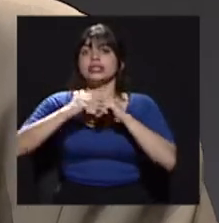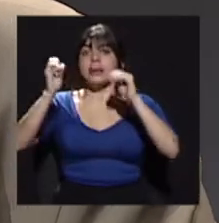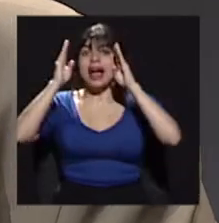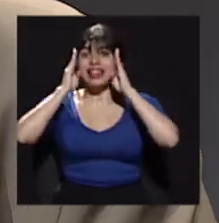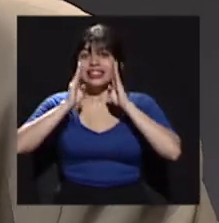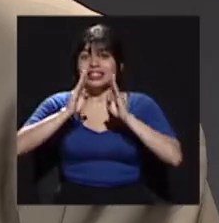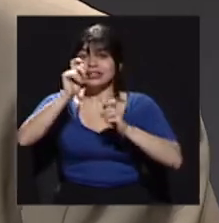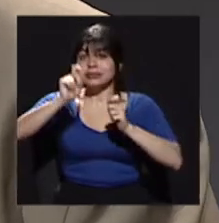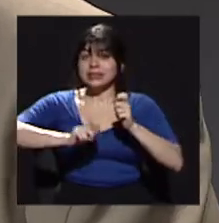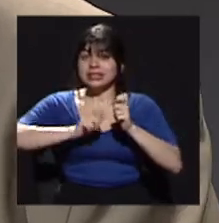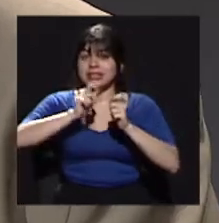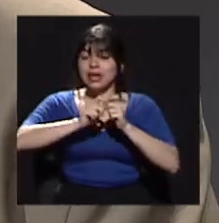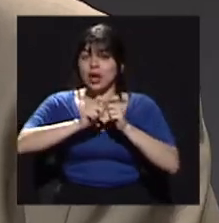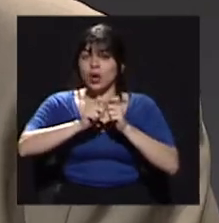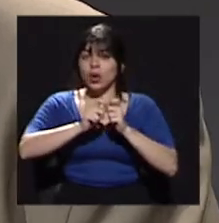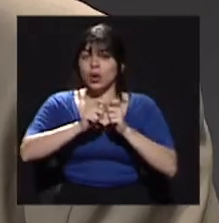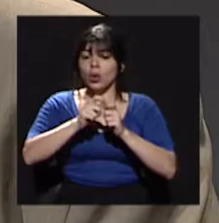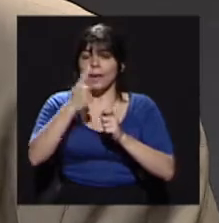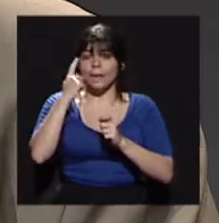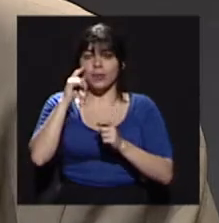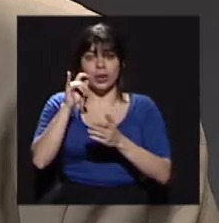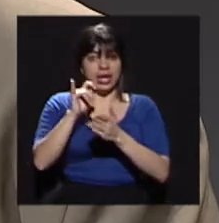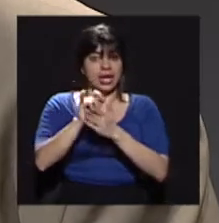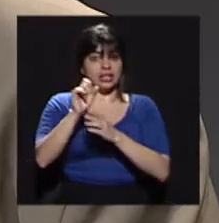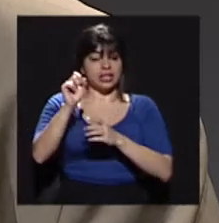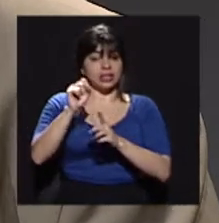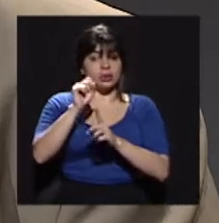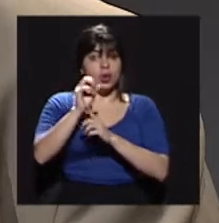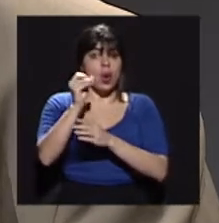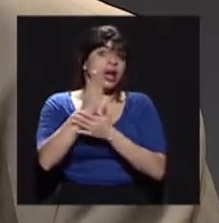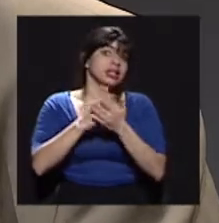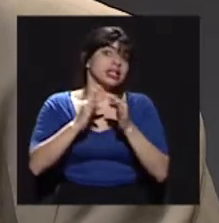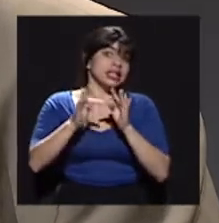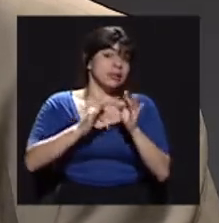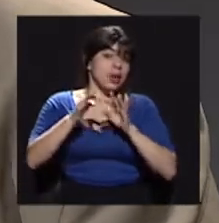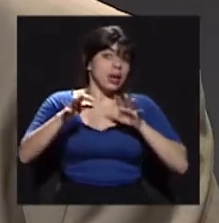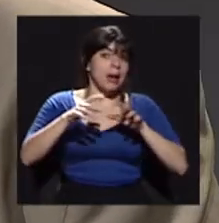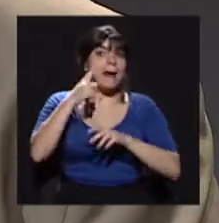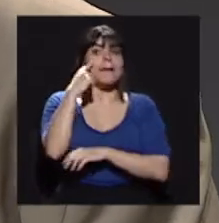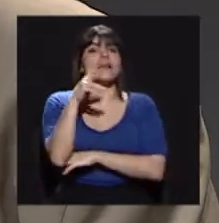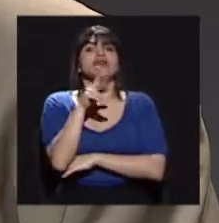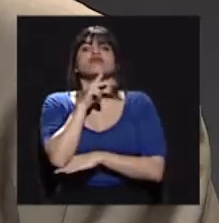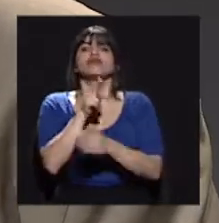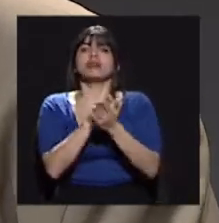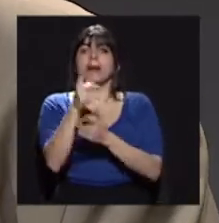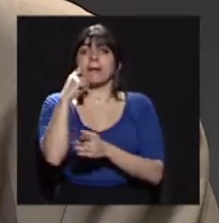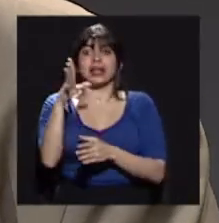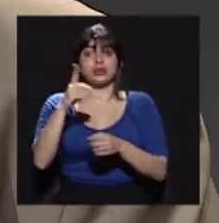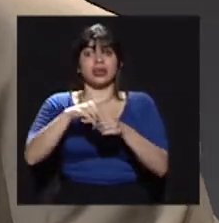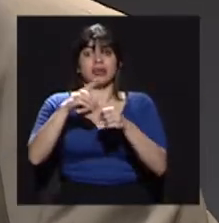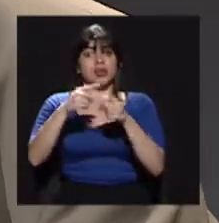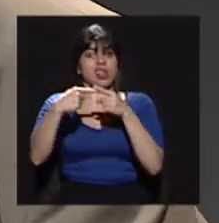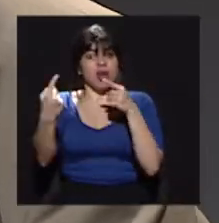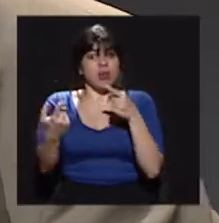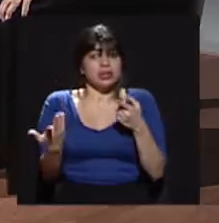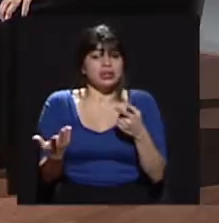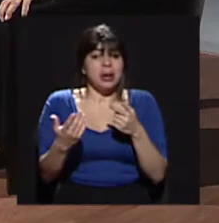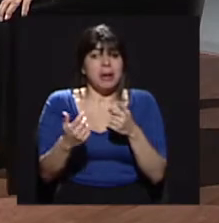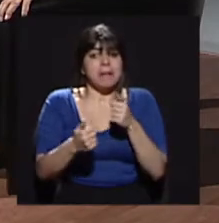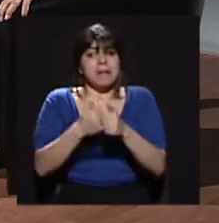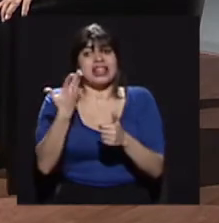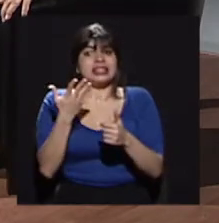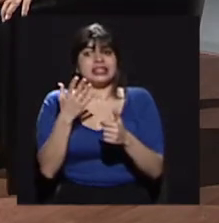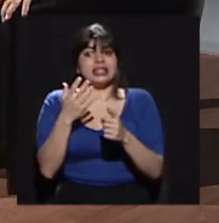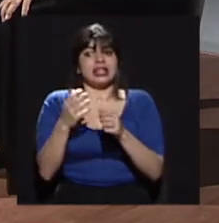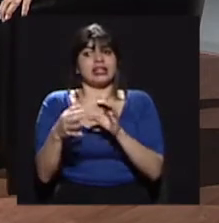concreto por esa acción o por ese tipo de acciones que francamente parecieran de un diputado oposición más aliado